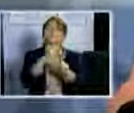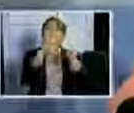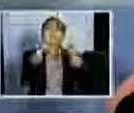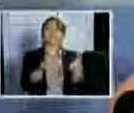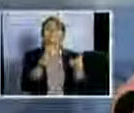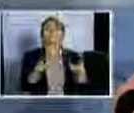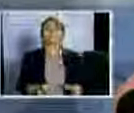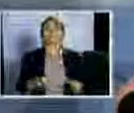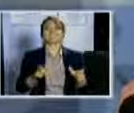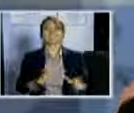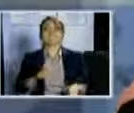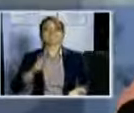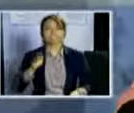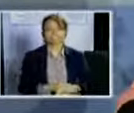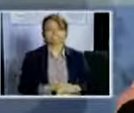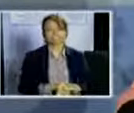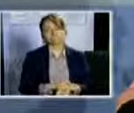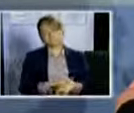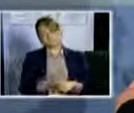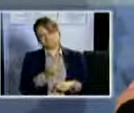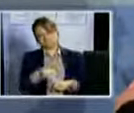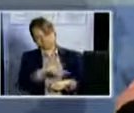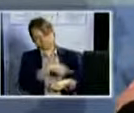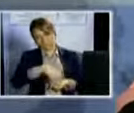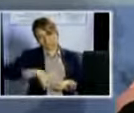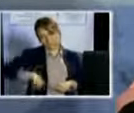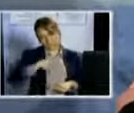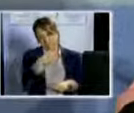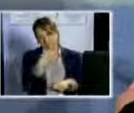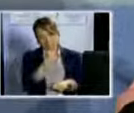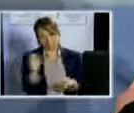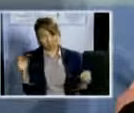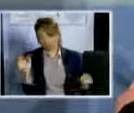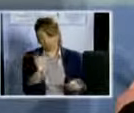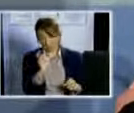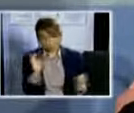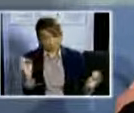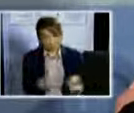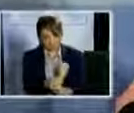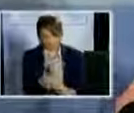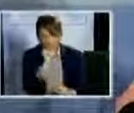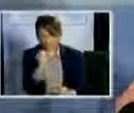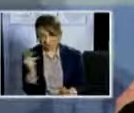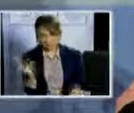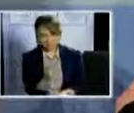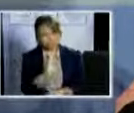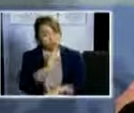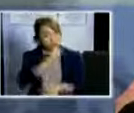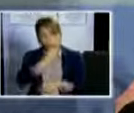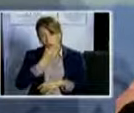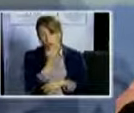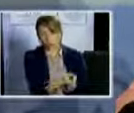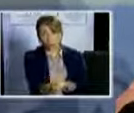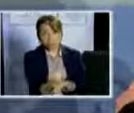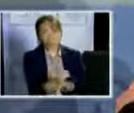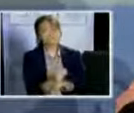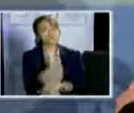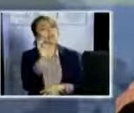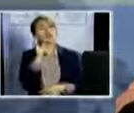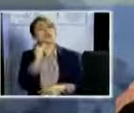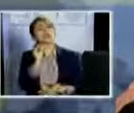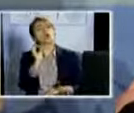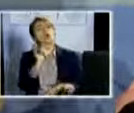porque la omisión, como comentaban los panelistas, pues no solamente se queda en una inacción de un órgano